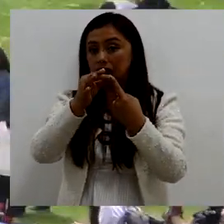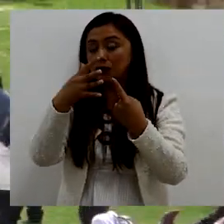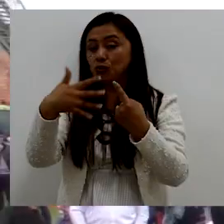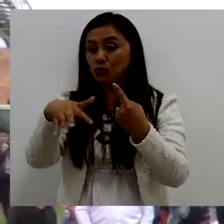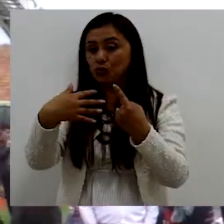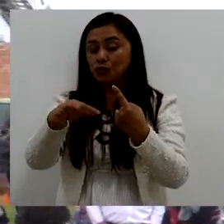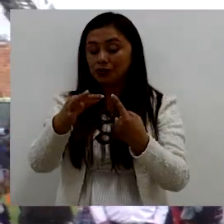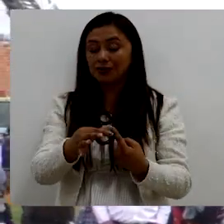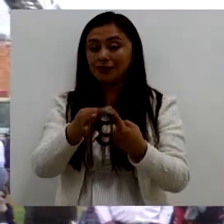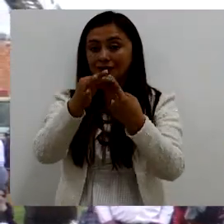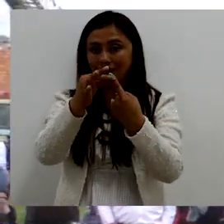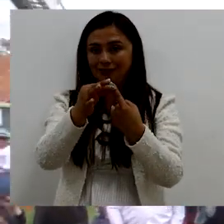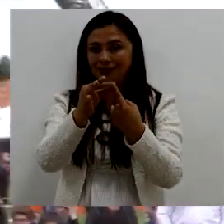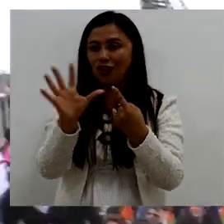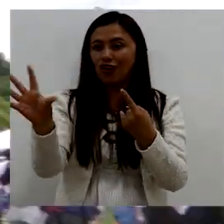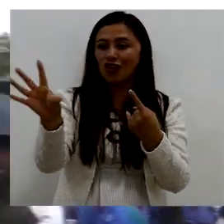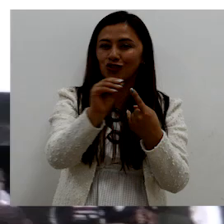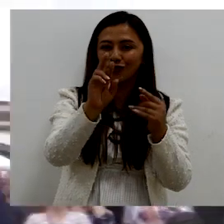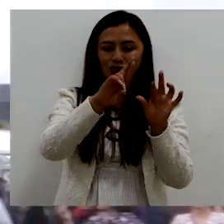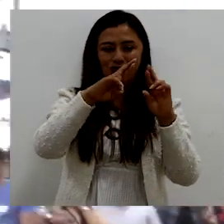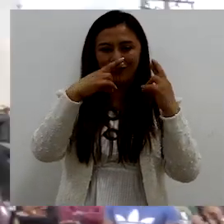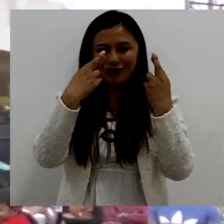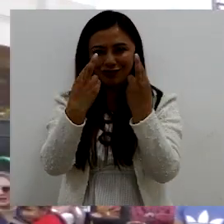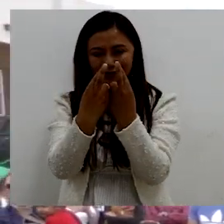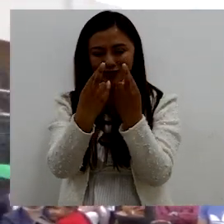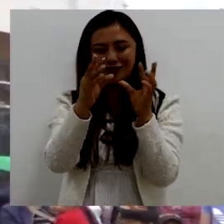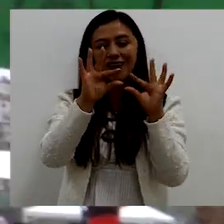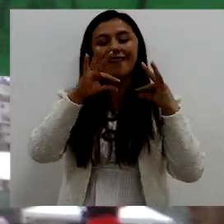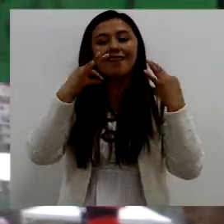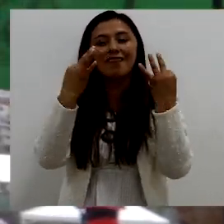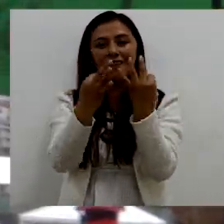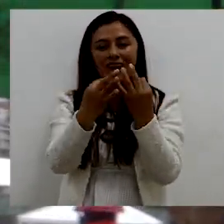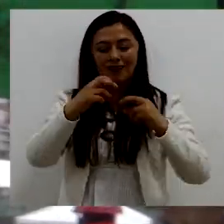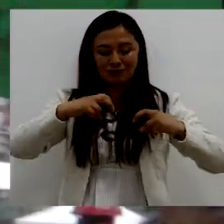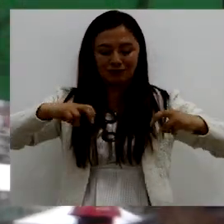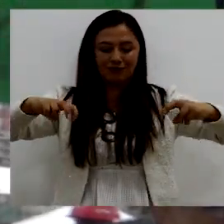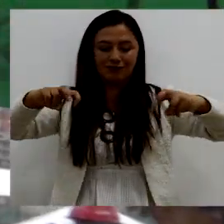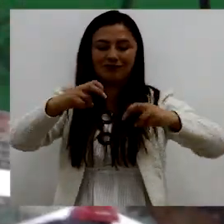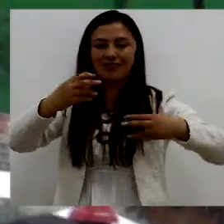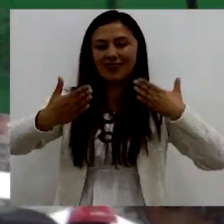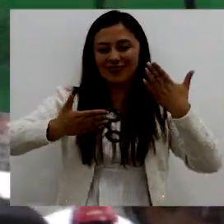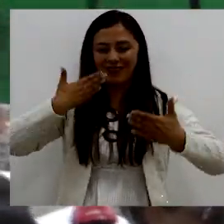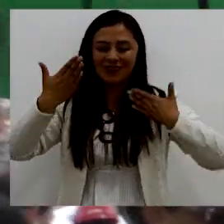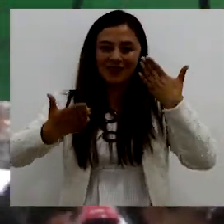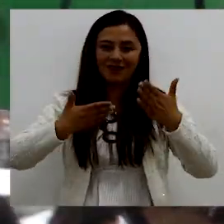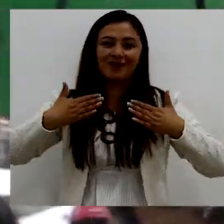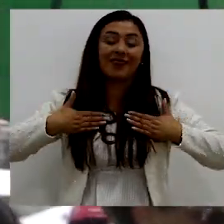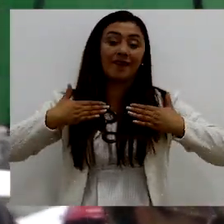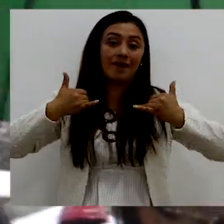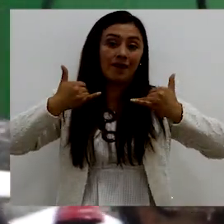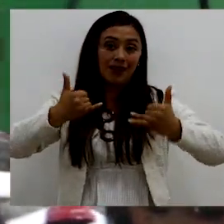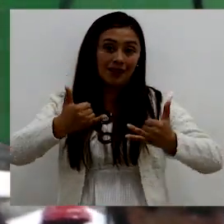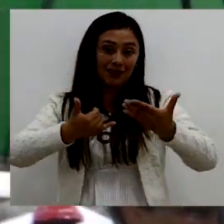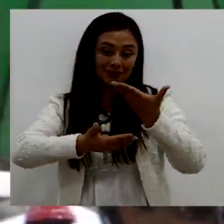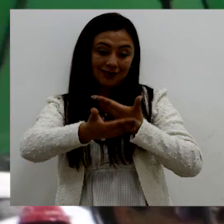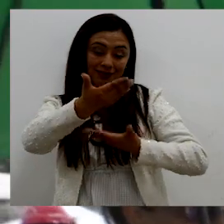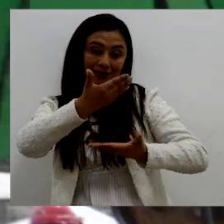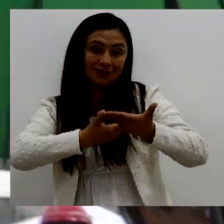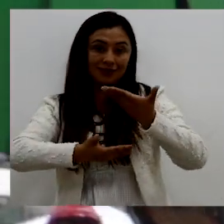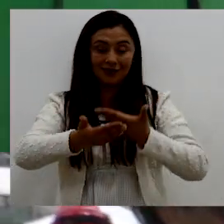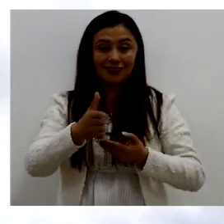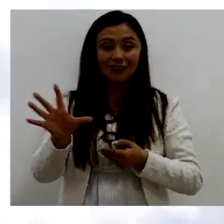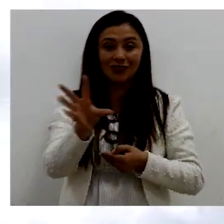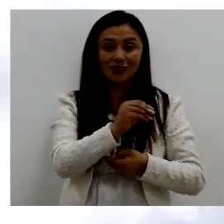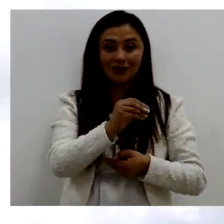especial cuando todos nos reunimos, estamos felices,